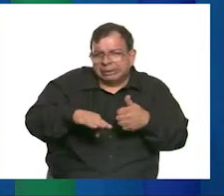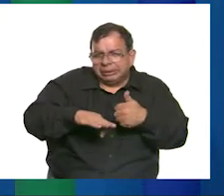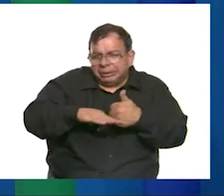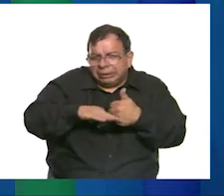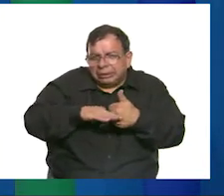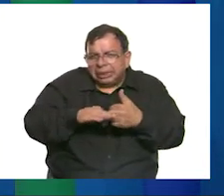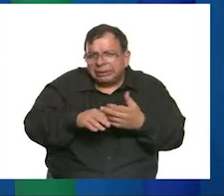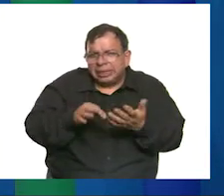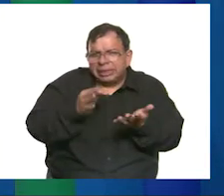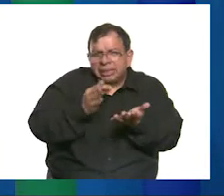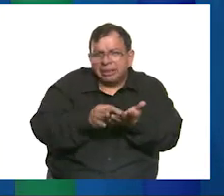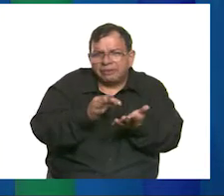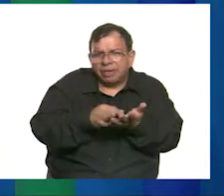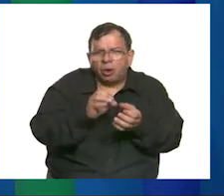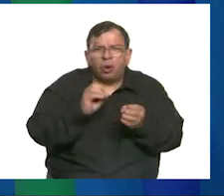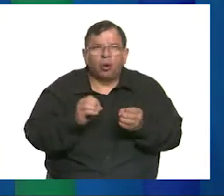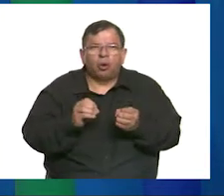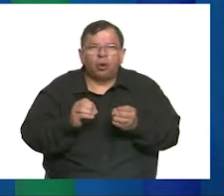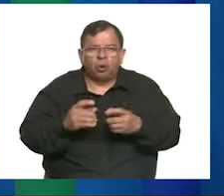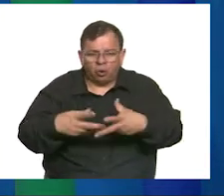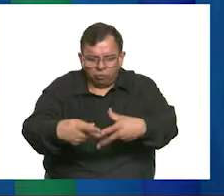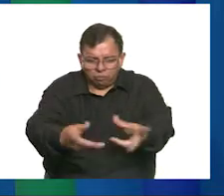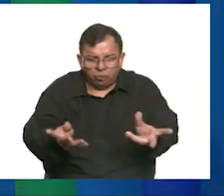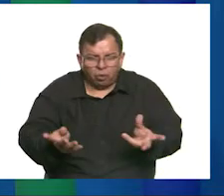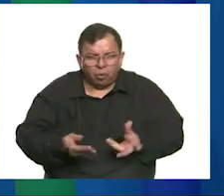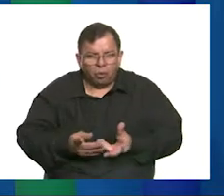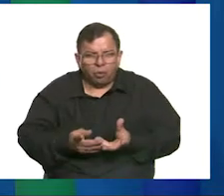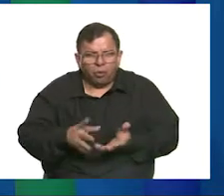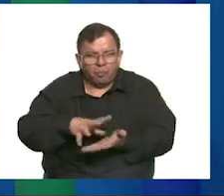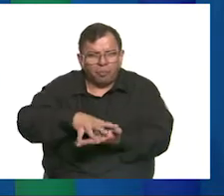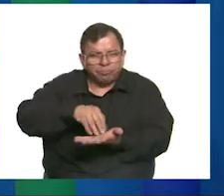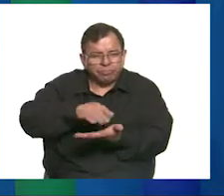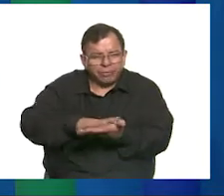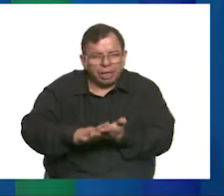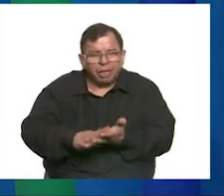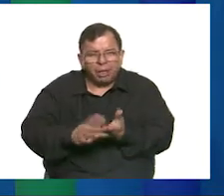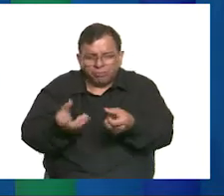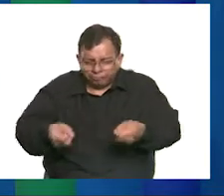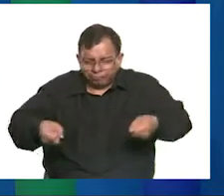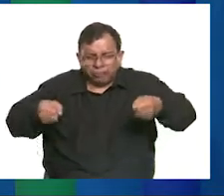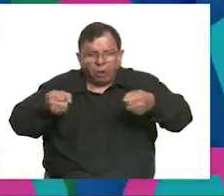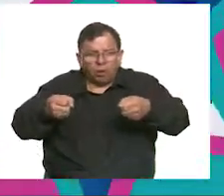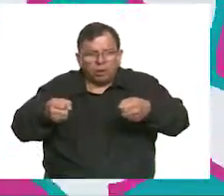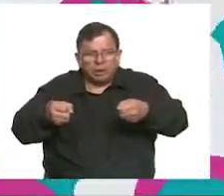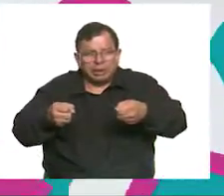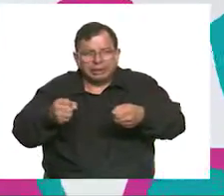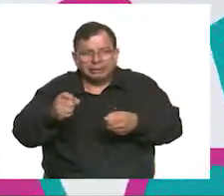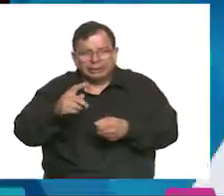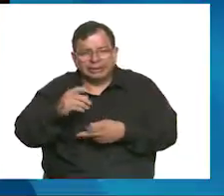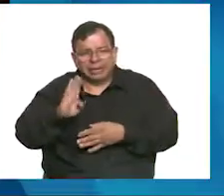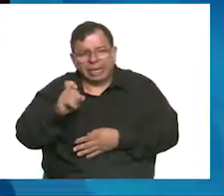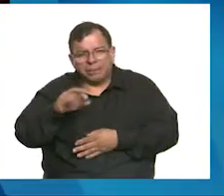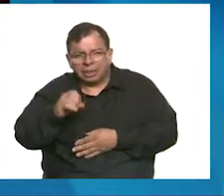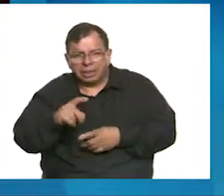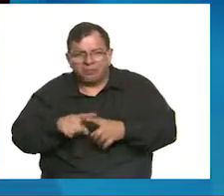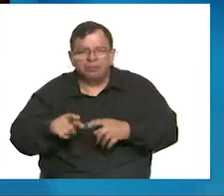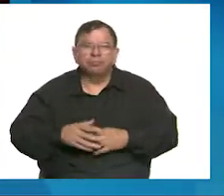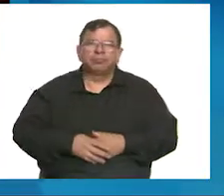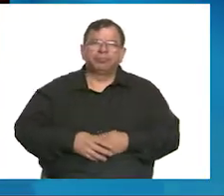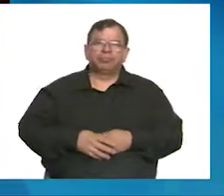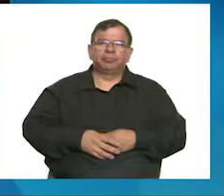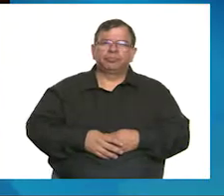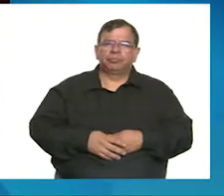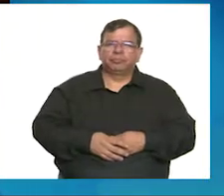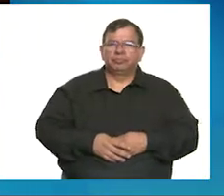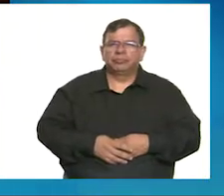peltre, o como los comales de barro, las ollas y las tazas de cerámica. No es